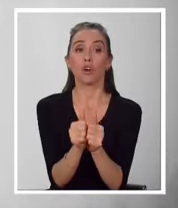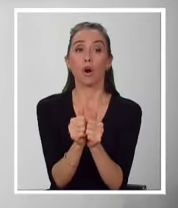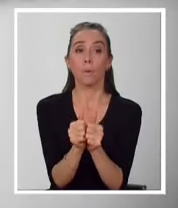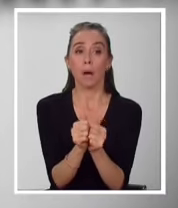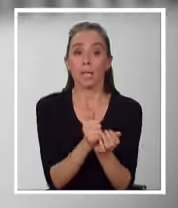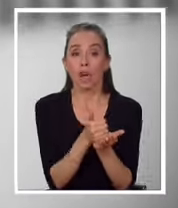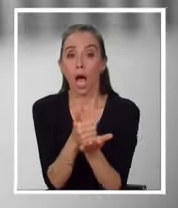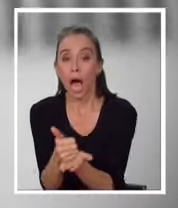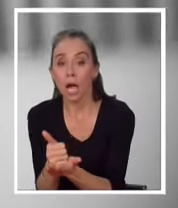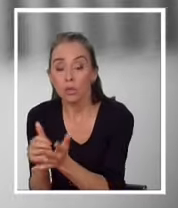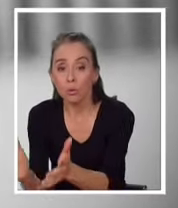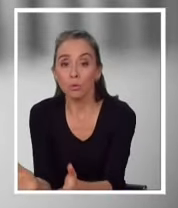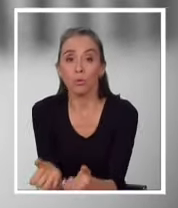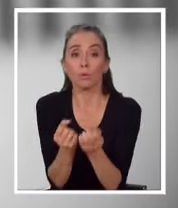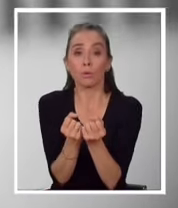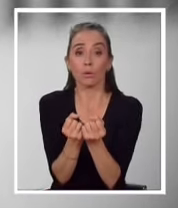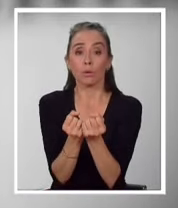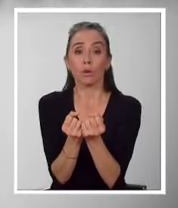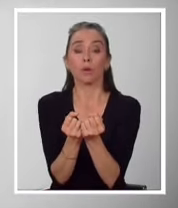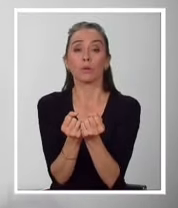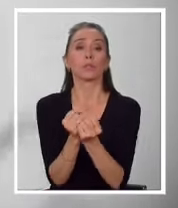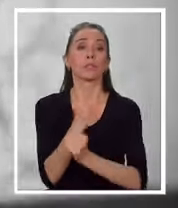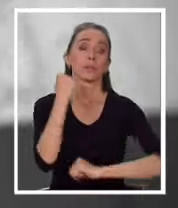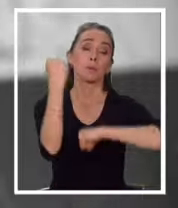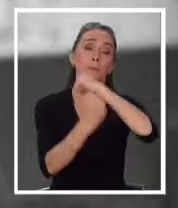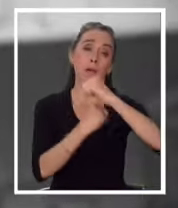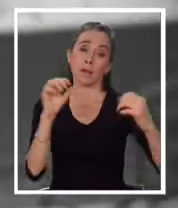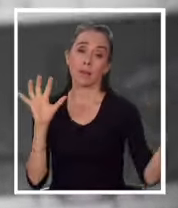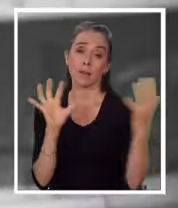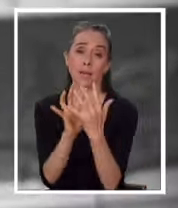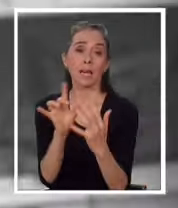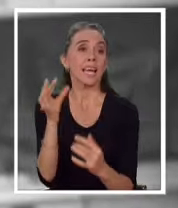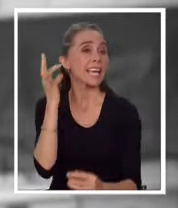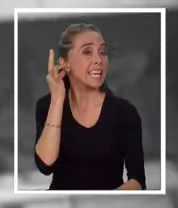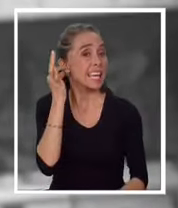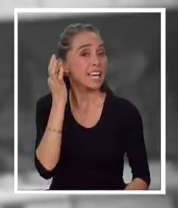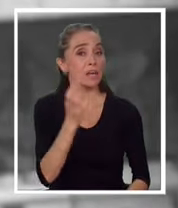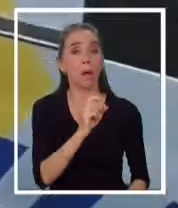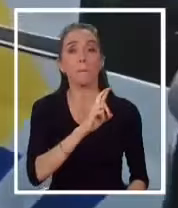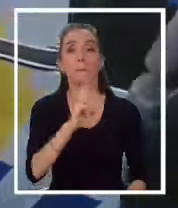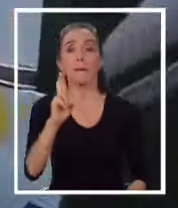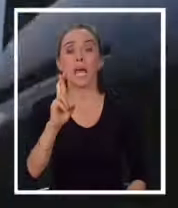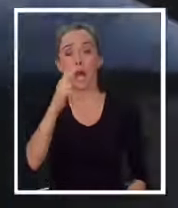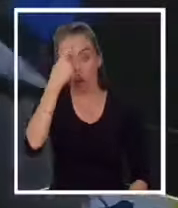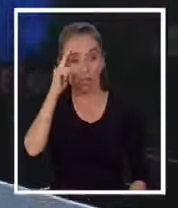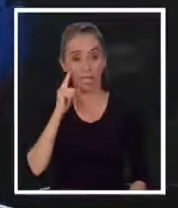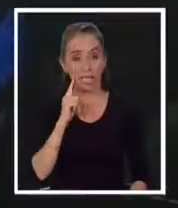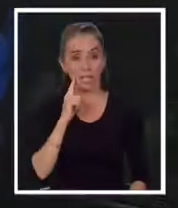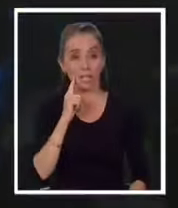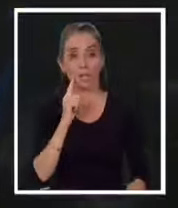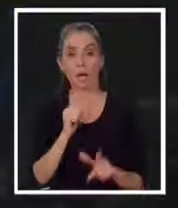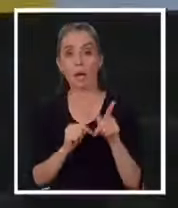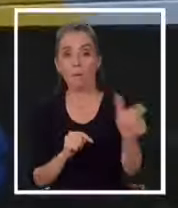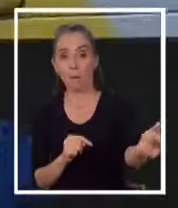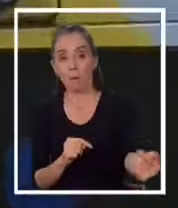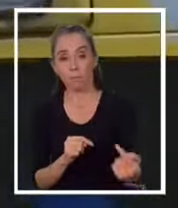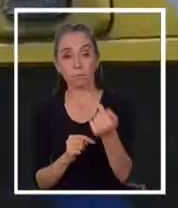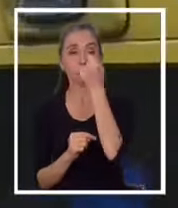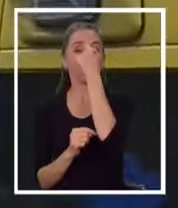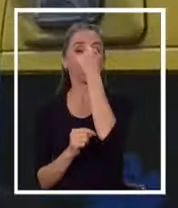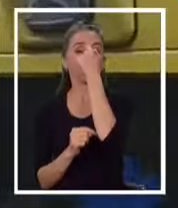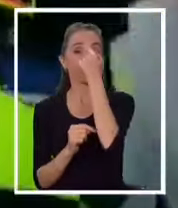la socorrieron en medio de una batalla campal, donde ella se llevó la peor parte y la bala que recibió en la